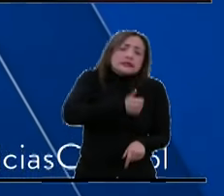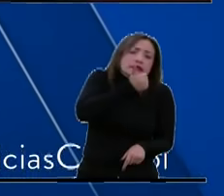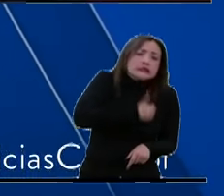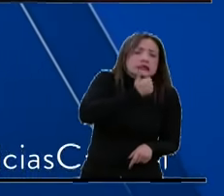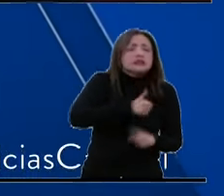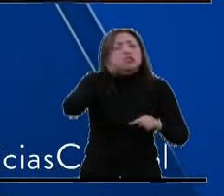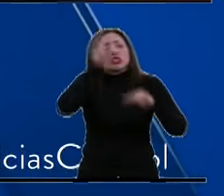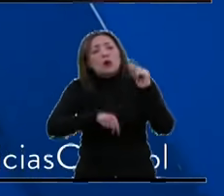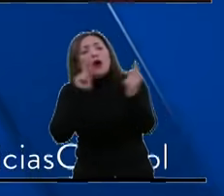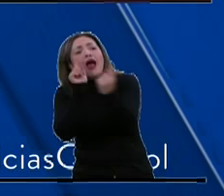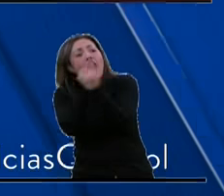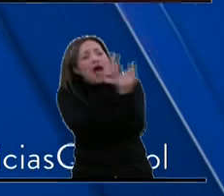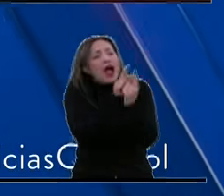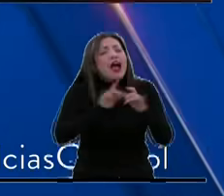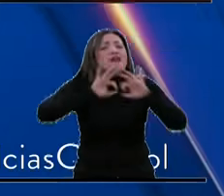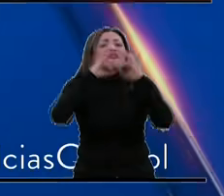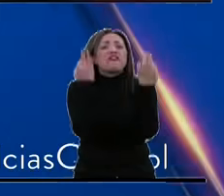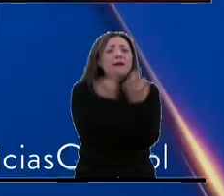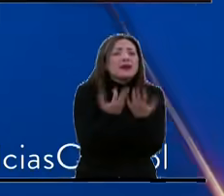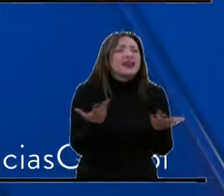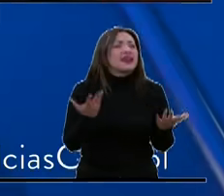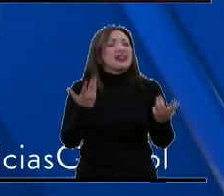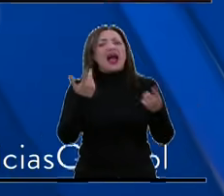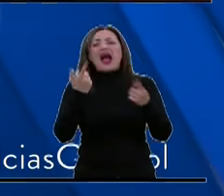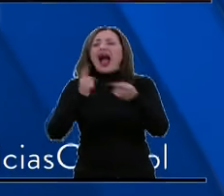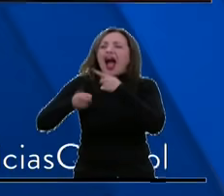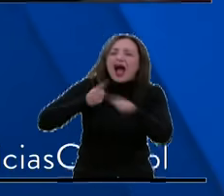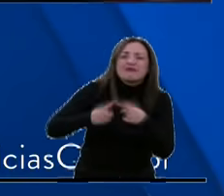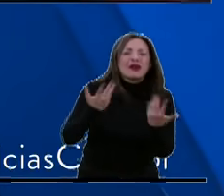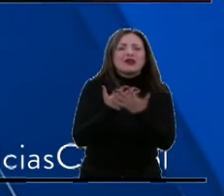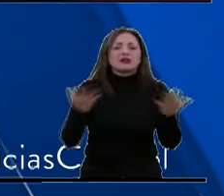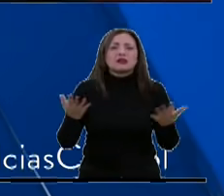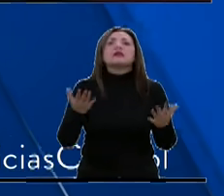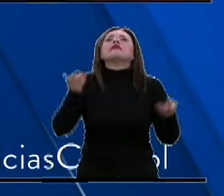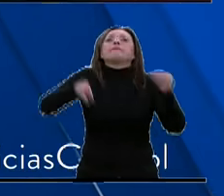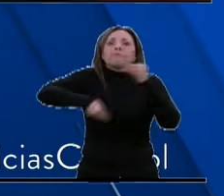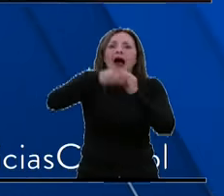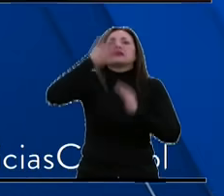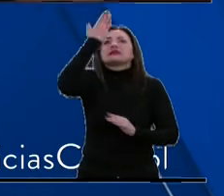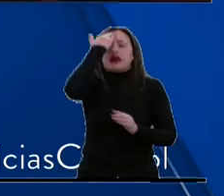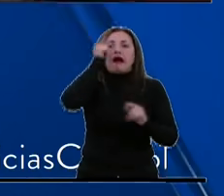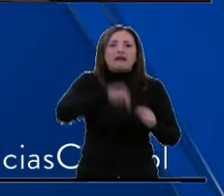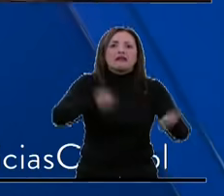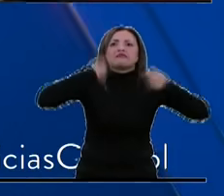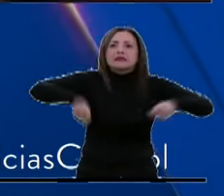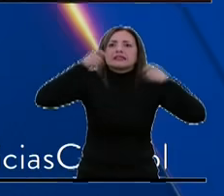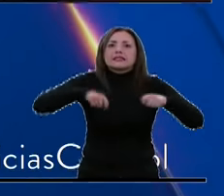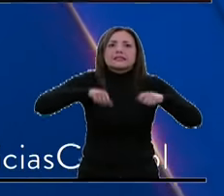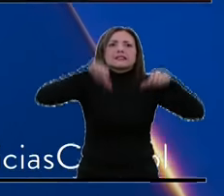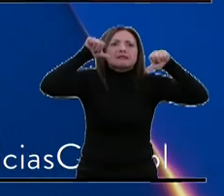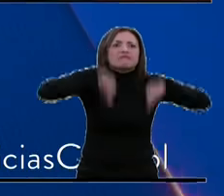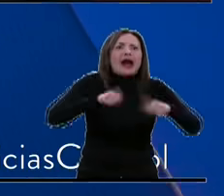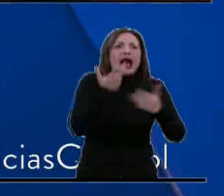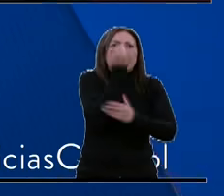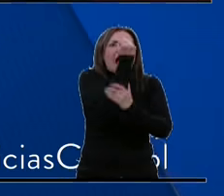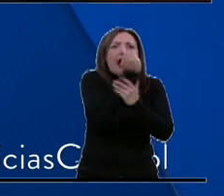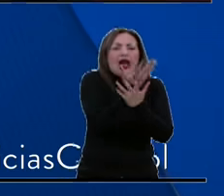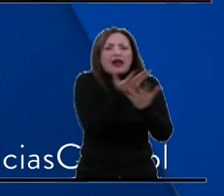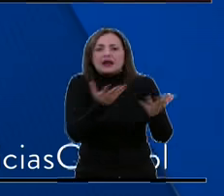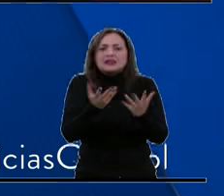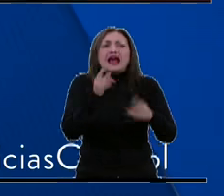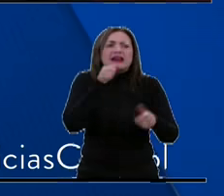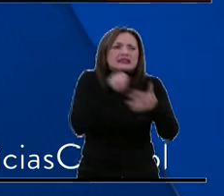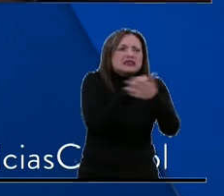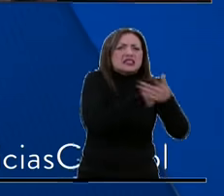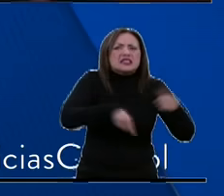familiares a los seres queridos también es después de un año de muy malas ventas y todas han tratado de recuperarse en trata de